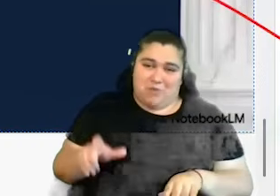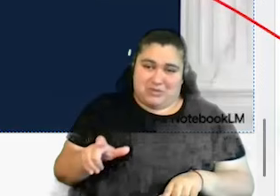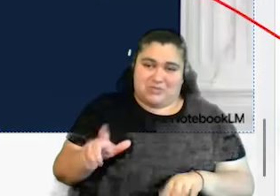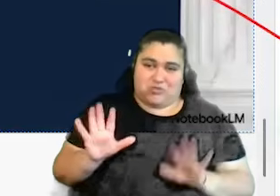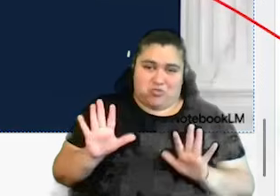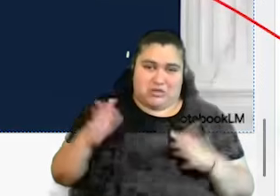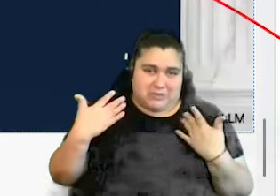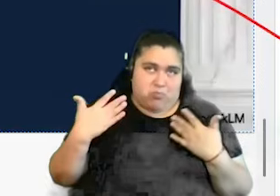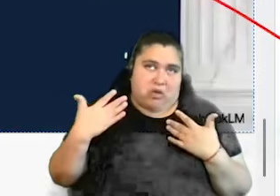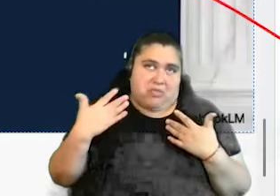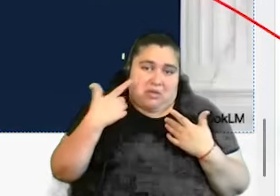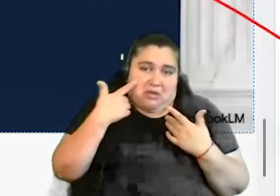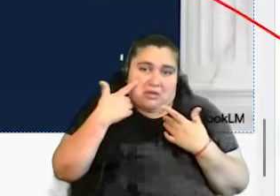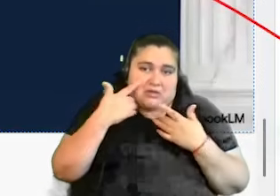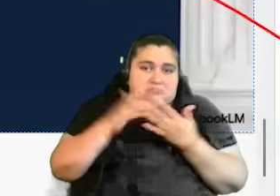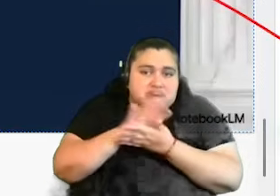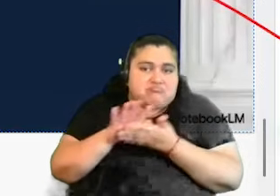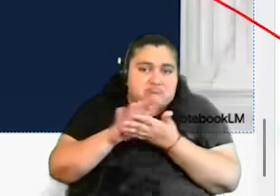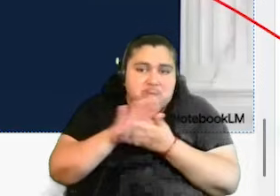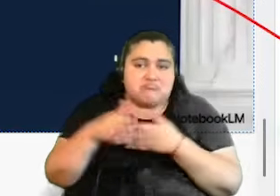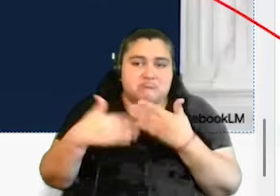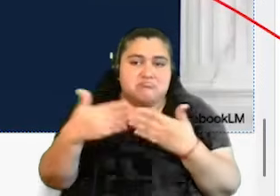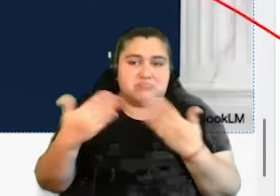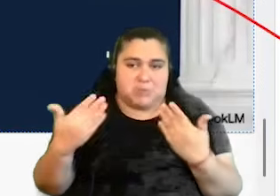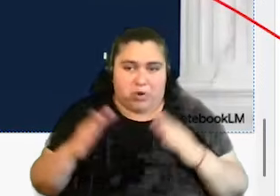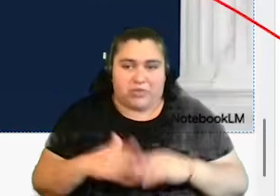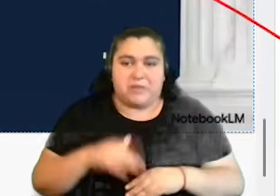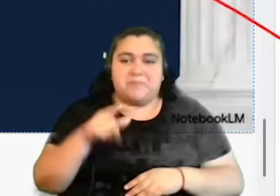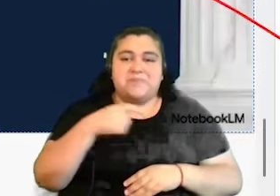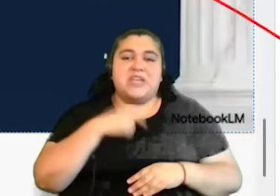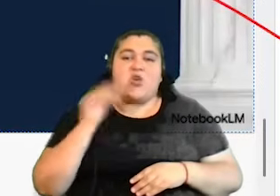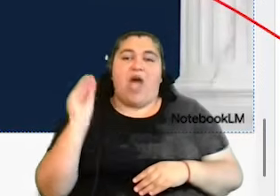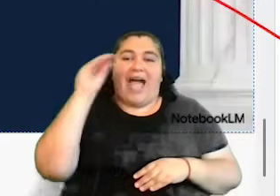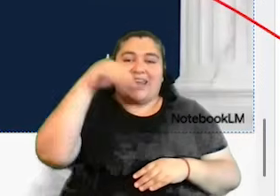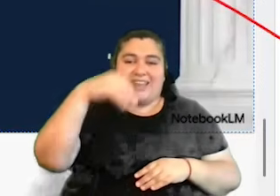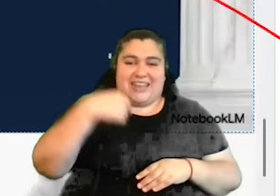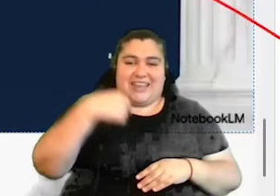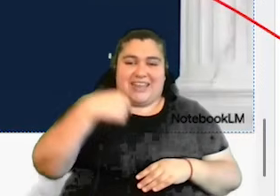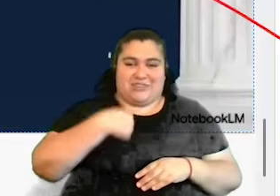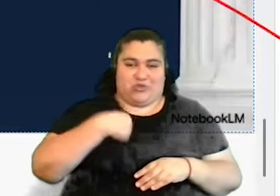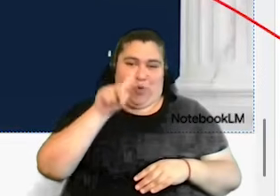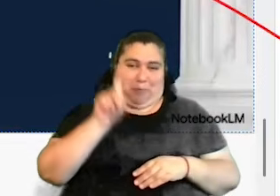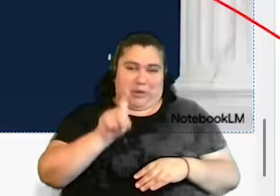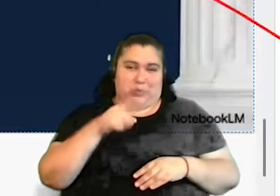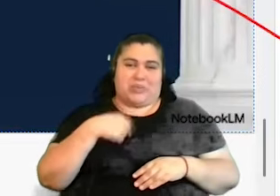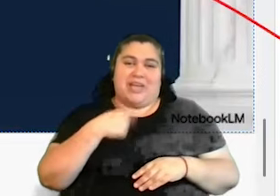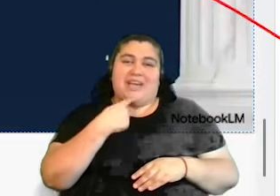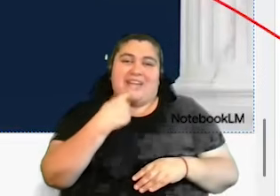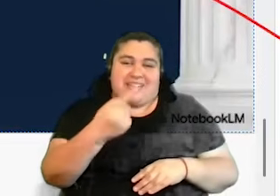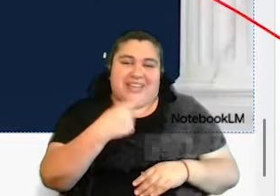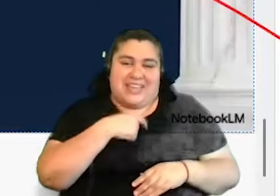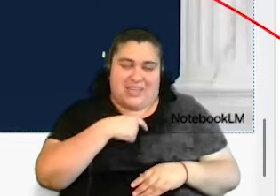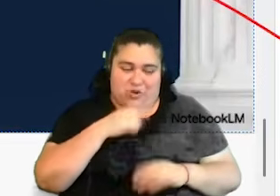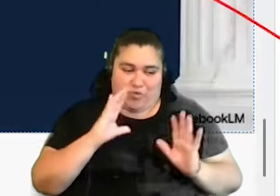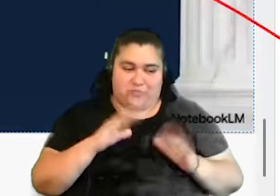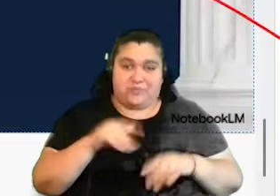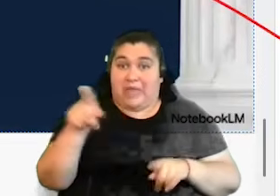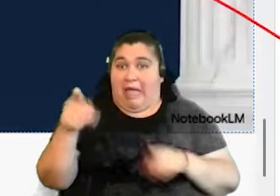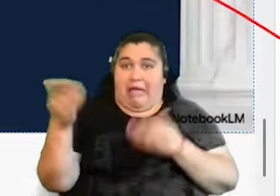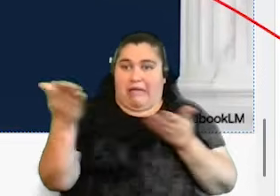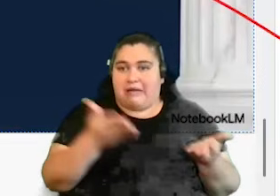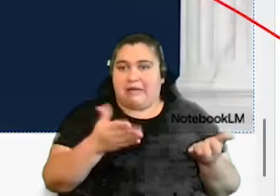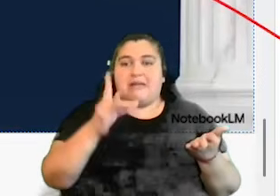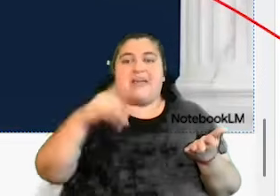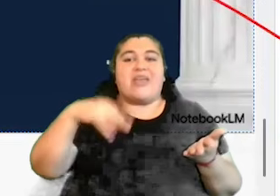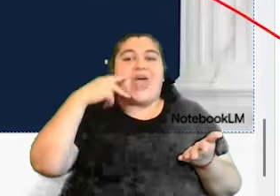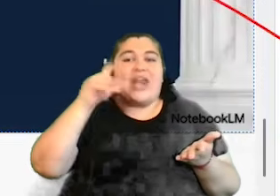sí. Veremos Perdón, cómo Rocío, en la ¿puedo implementación va a agregar suceder. algo que fui yo el que hizo la pregunta para Estela? Ah, me Sí, encantó, Daniel. Te he visto en otras